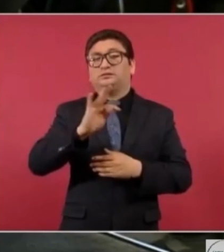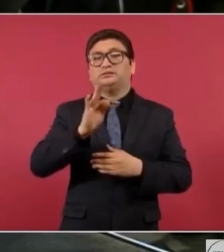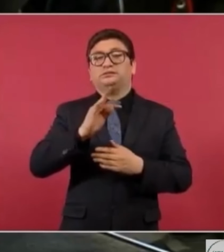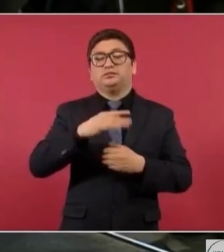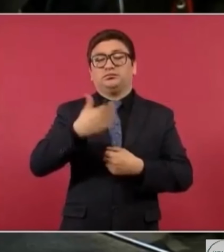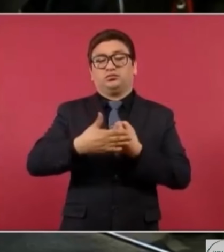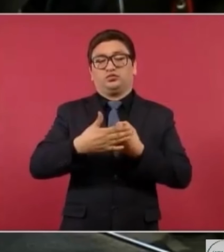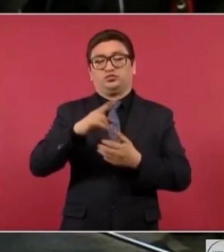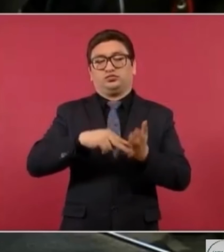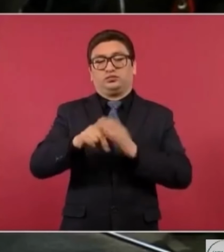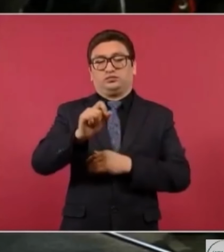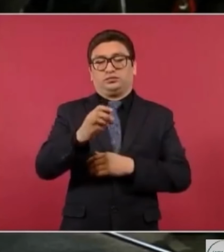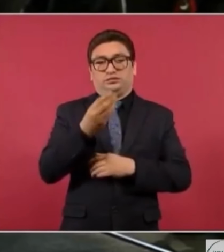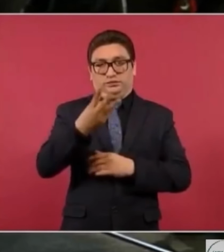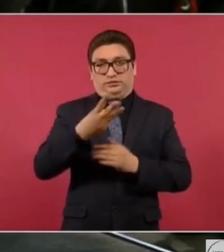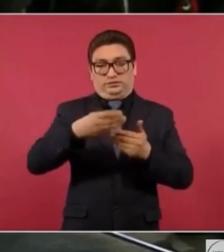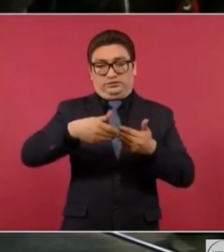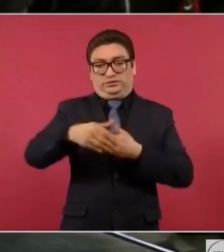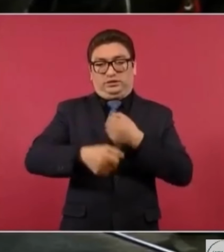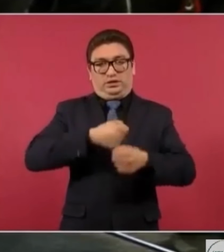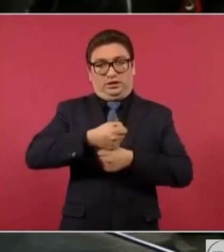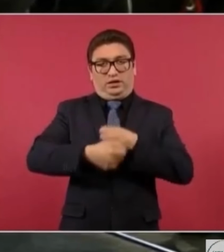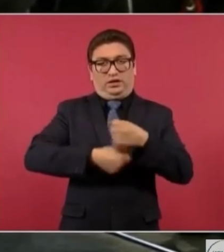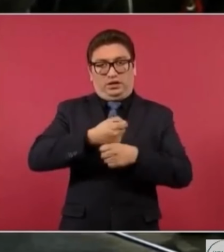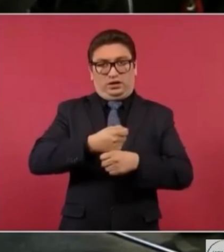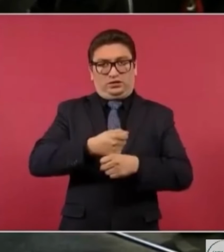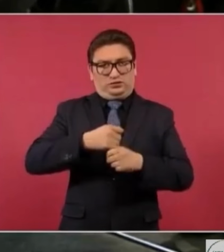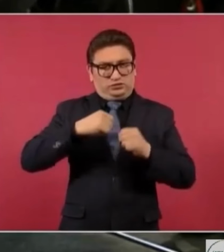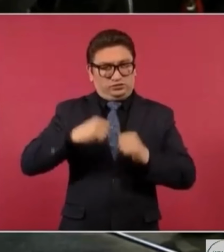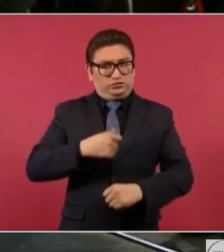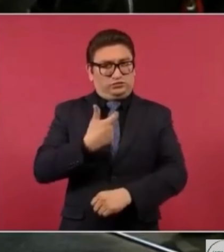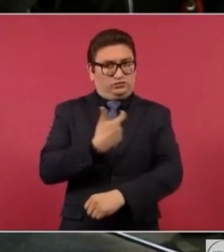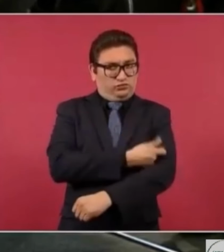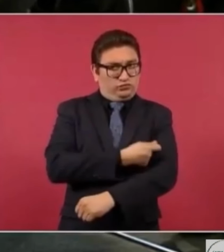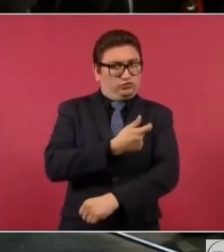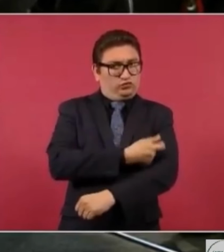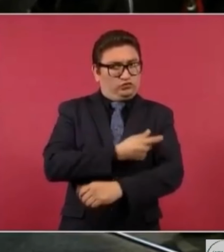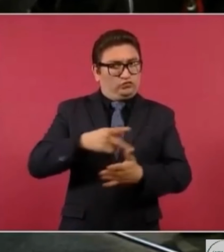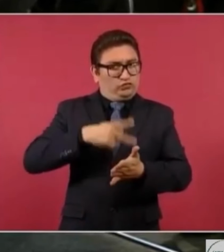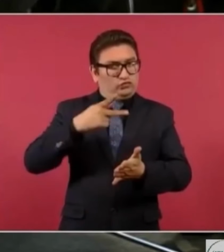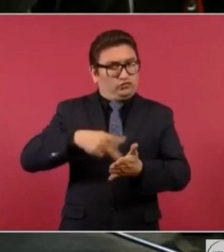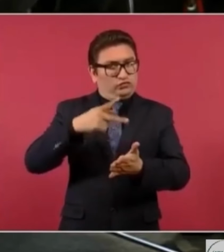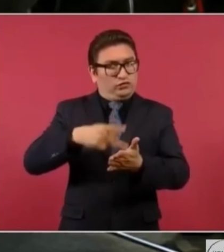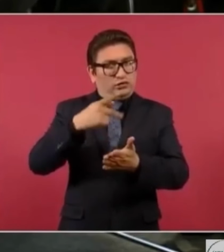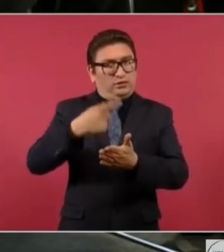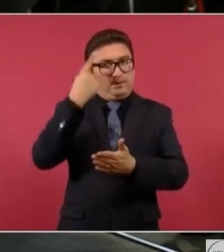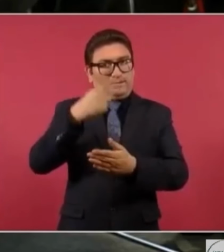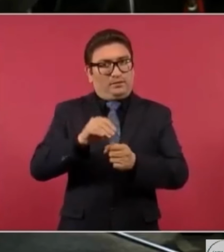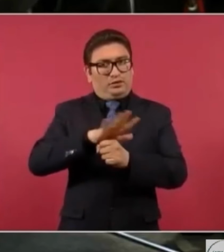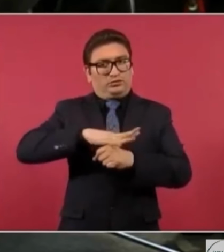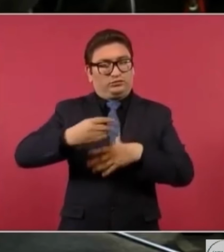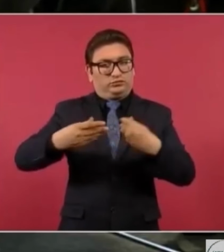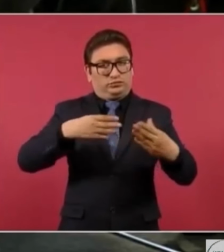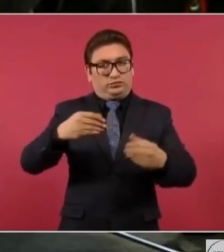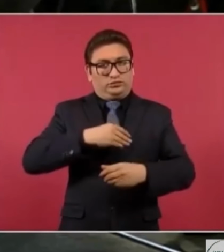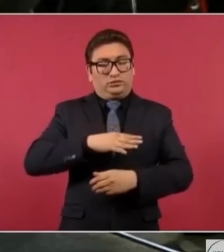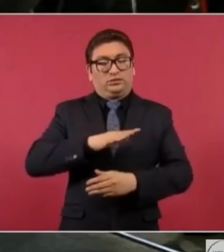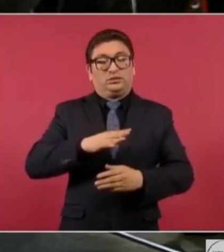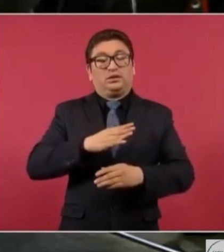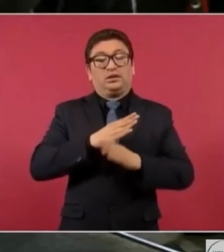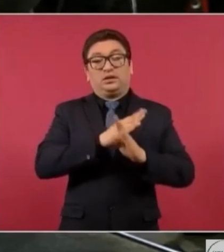del siguiente año y los años subsecuentes habrá una vacunación regular contra COVID? En México lo vamos a